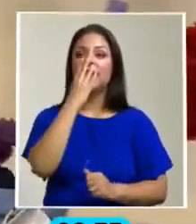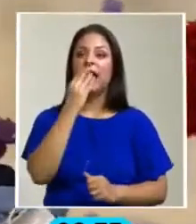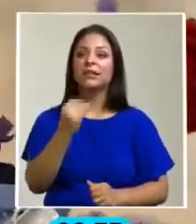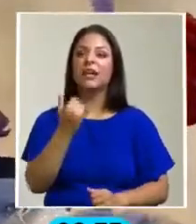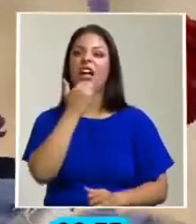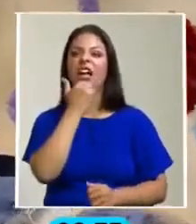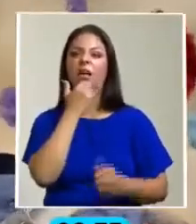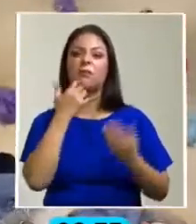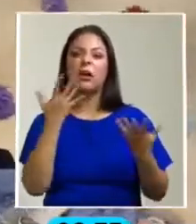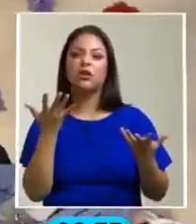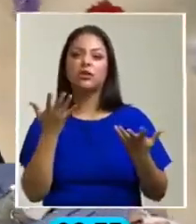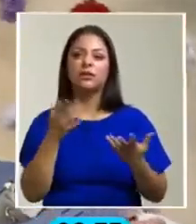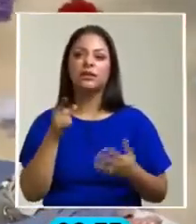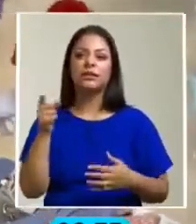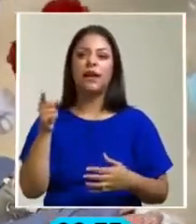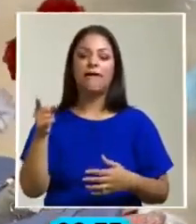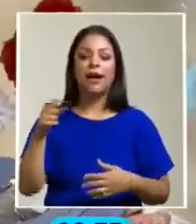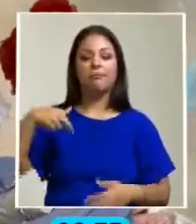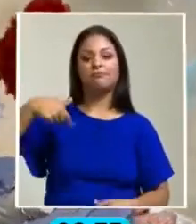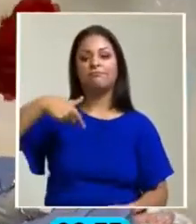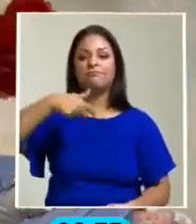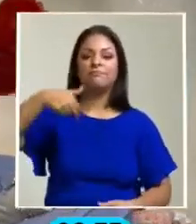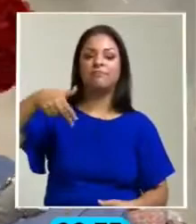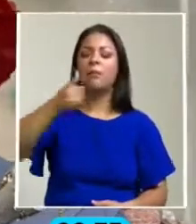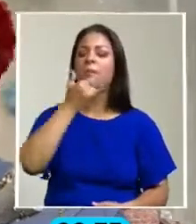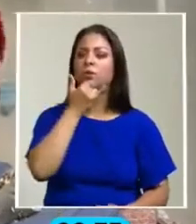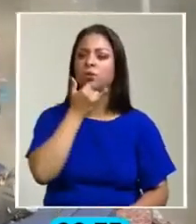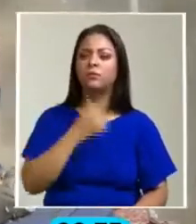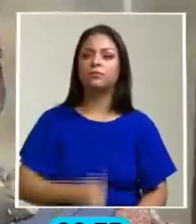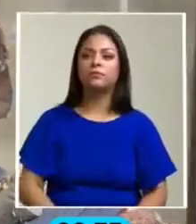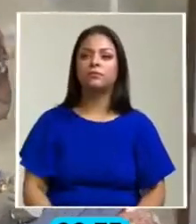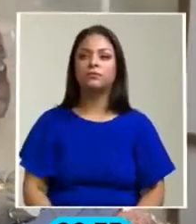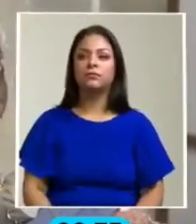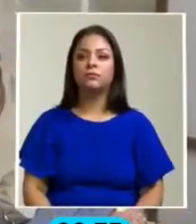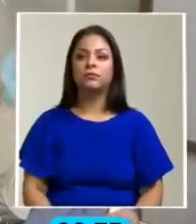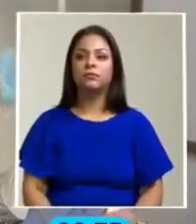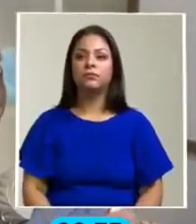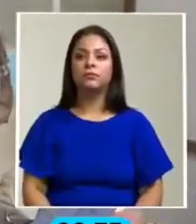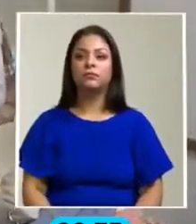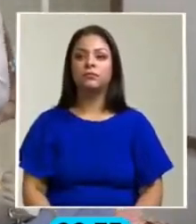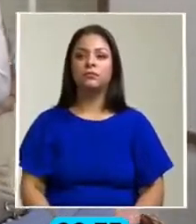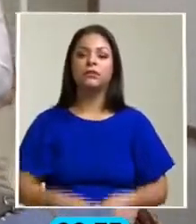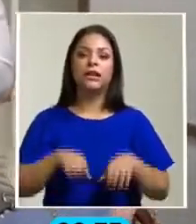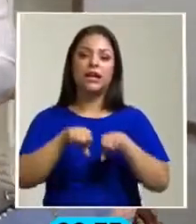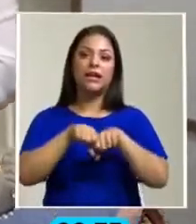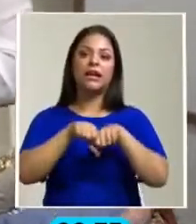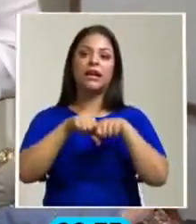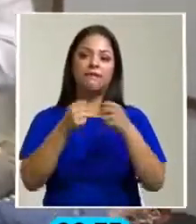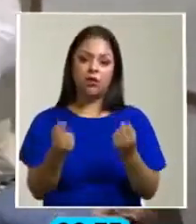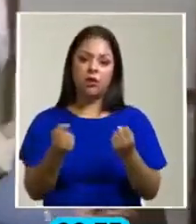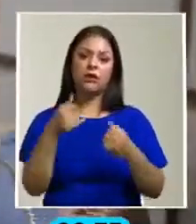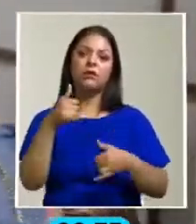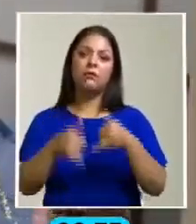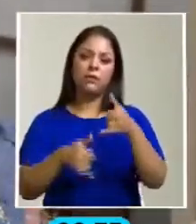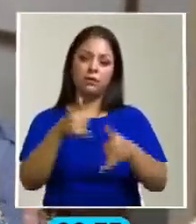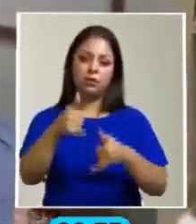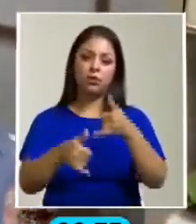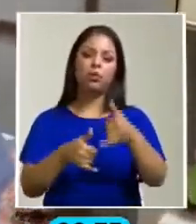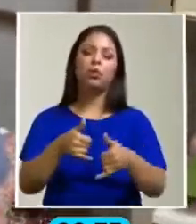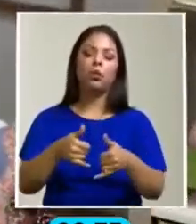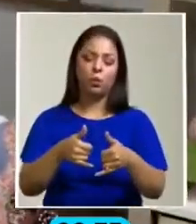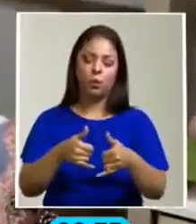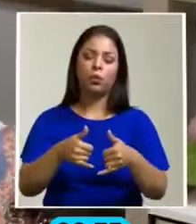sucedió cuando ella estaba en el desfile de modas? Se le quebró el zapatito de tacón. Se le quebró el zapatito de